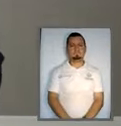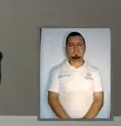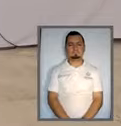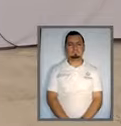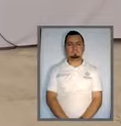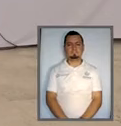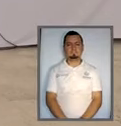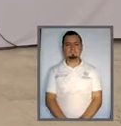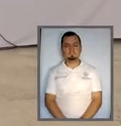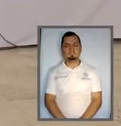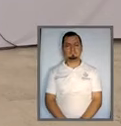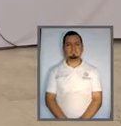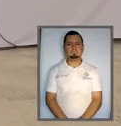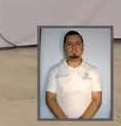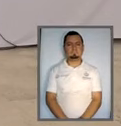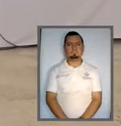Adelante, Arnoldo.